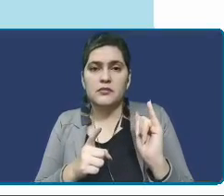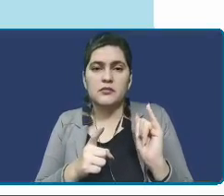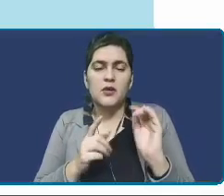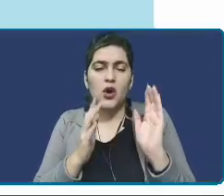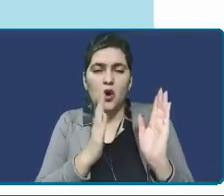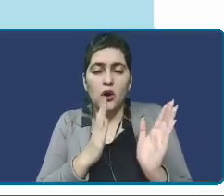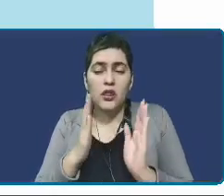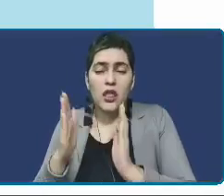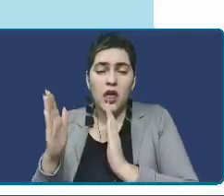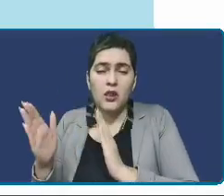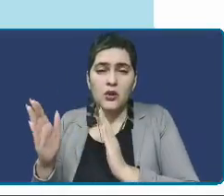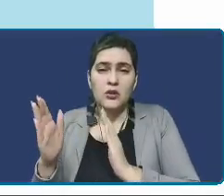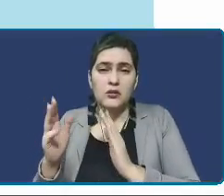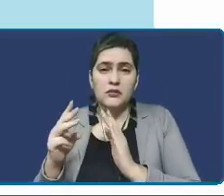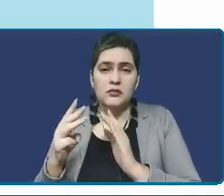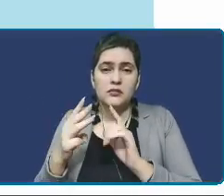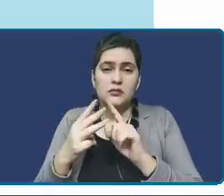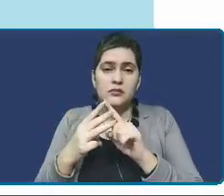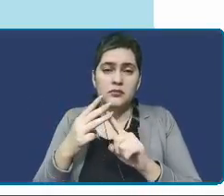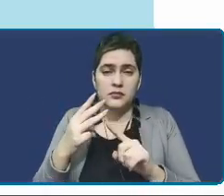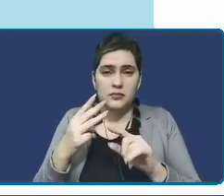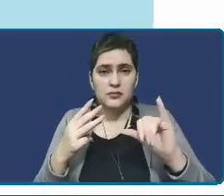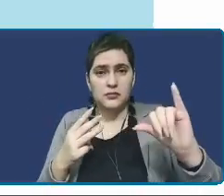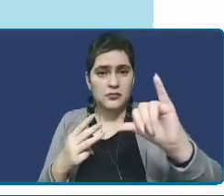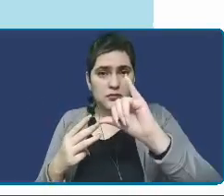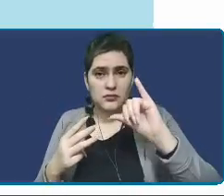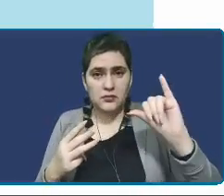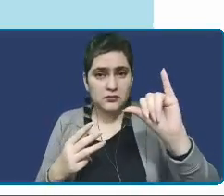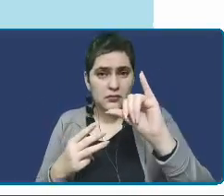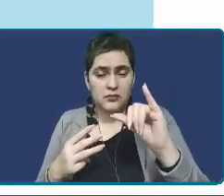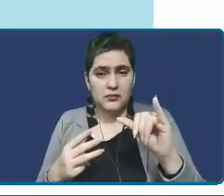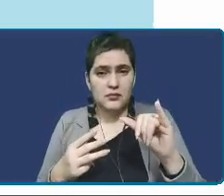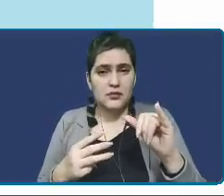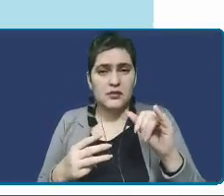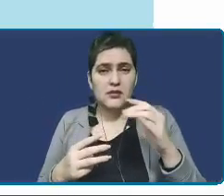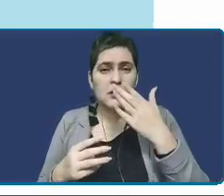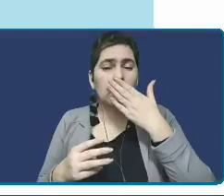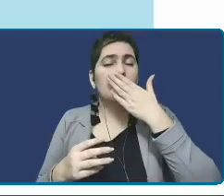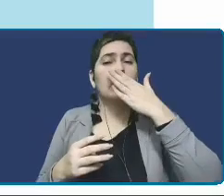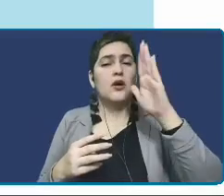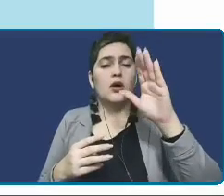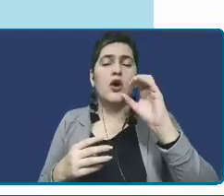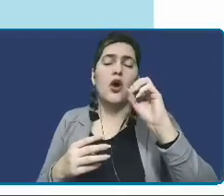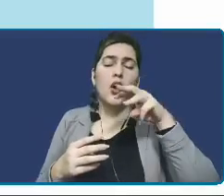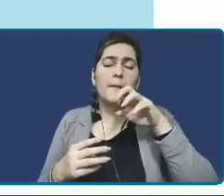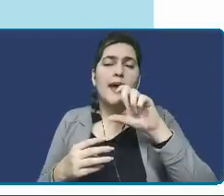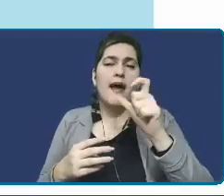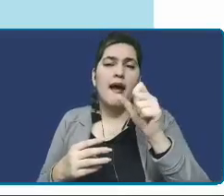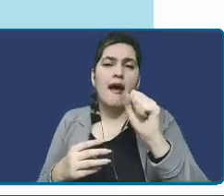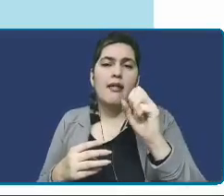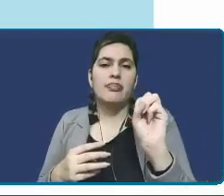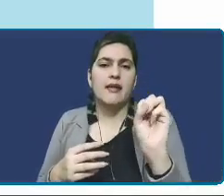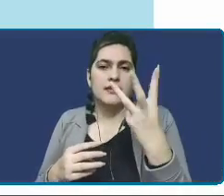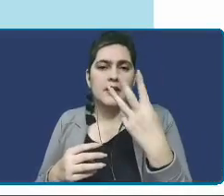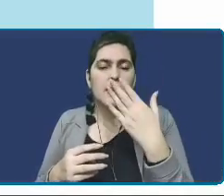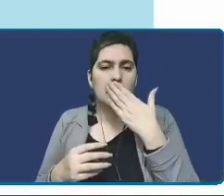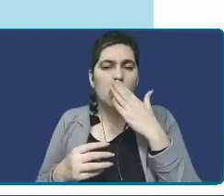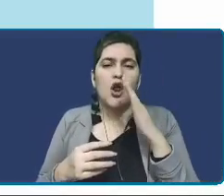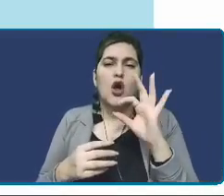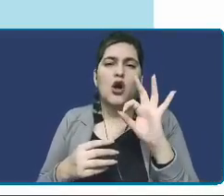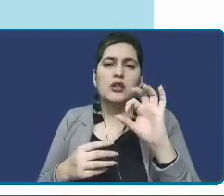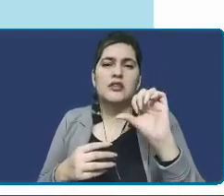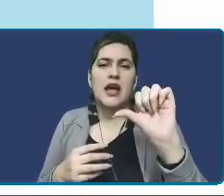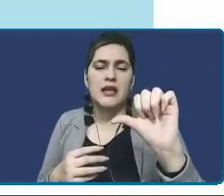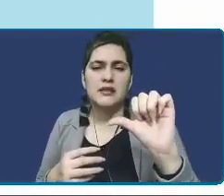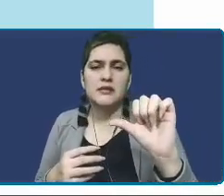los aceites, la suplementación con ácidos grasos esenciales como los omega 3, por relación con omega 6, después las vitaminas